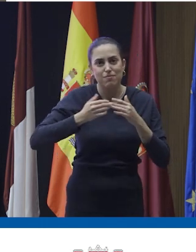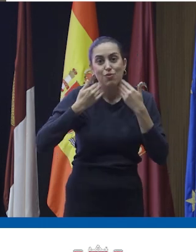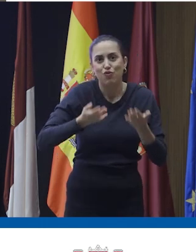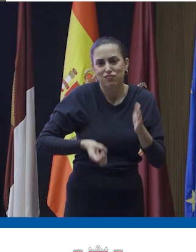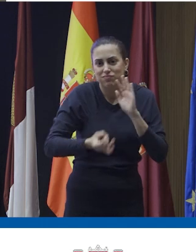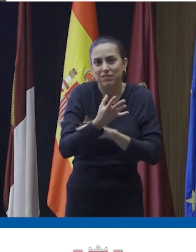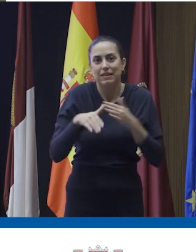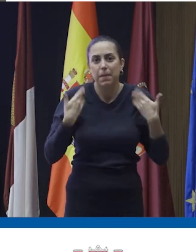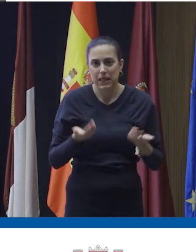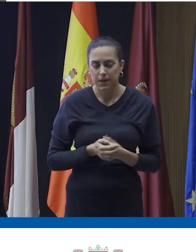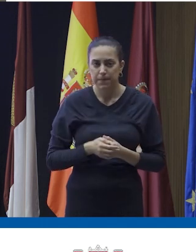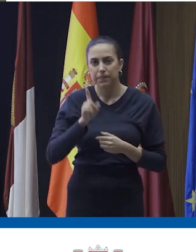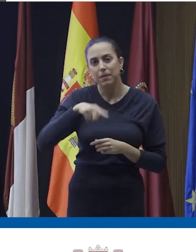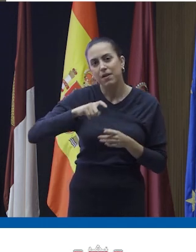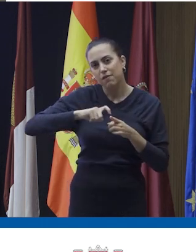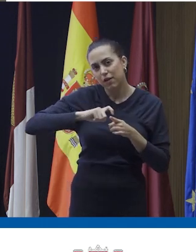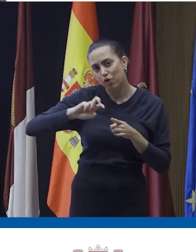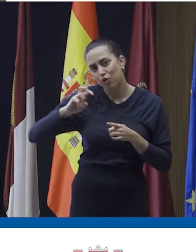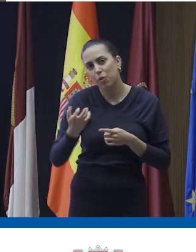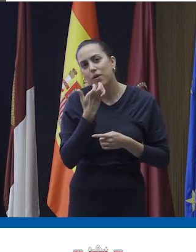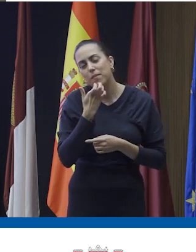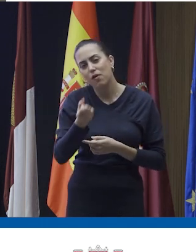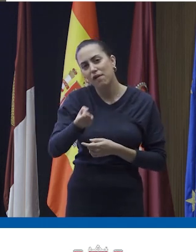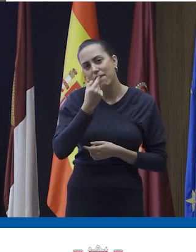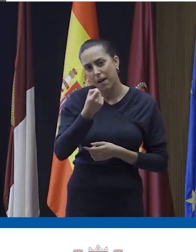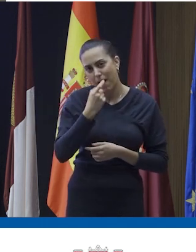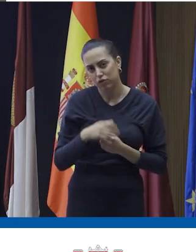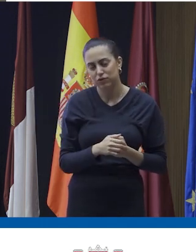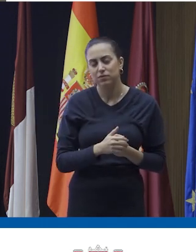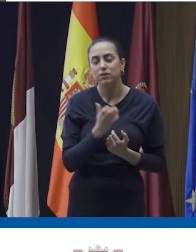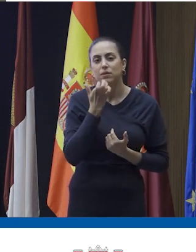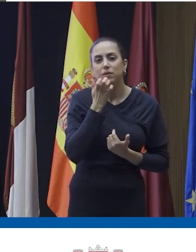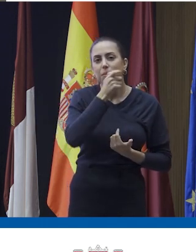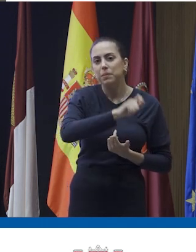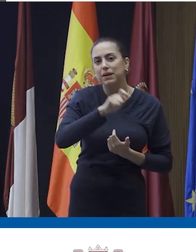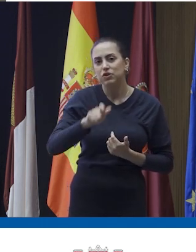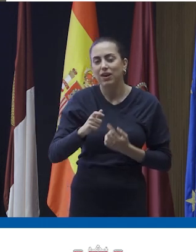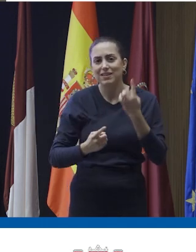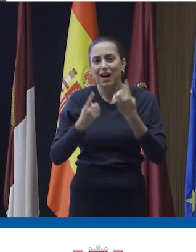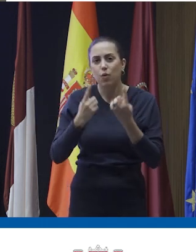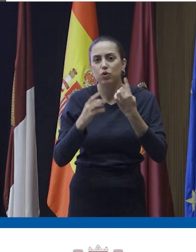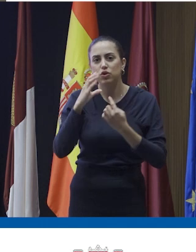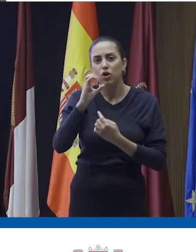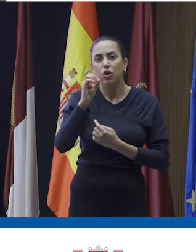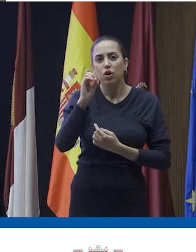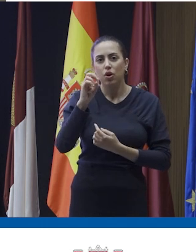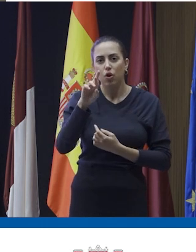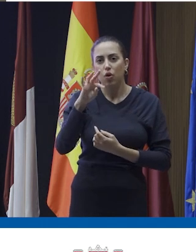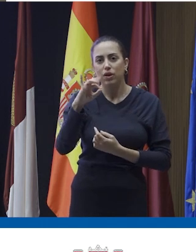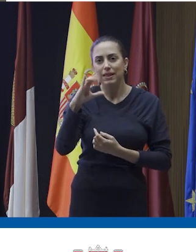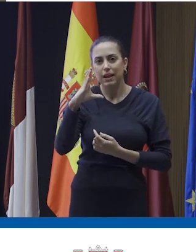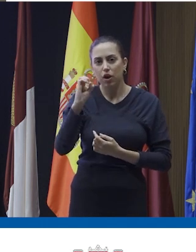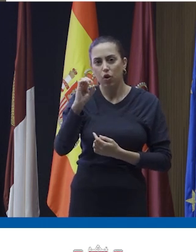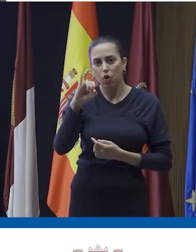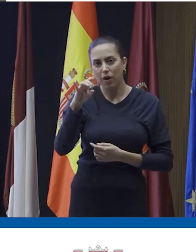otros factores, pues también destacar el uso de fármacos. Por ejemplo, los pacientes que están operados con corticoides, que